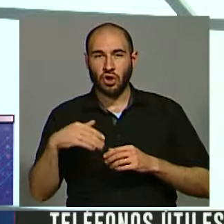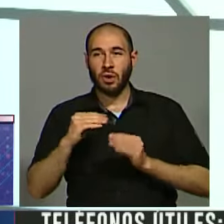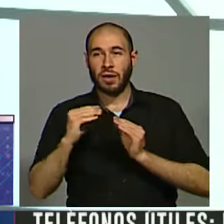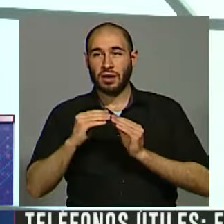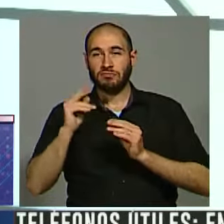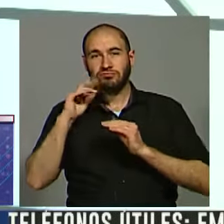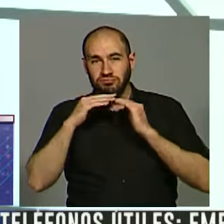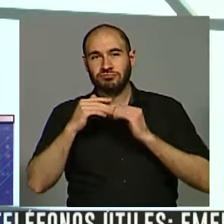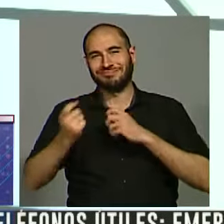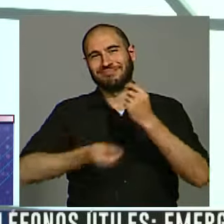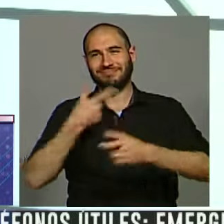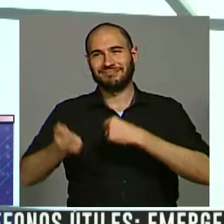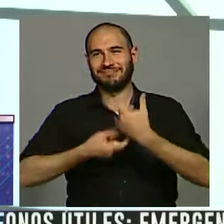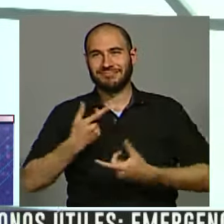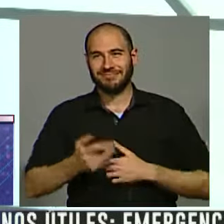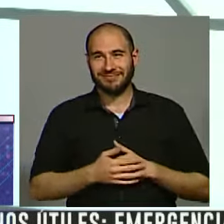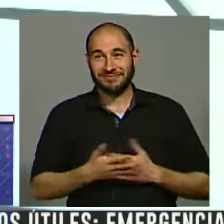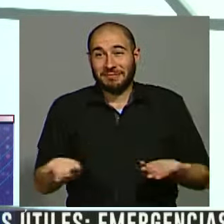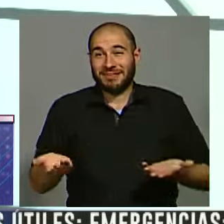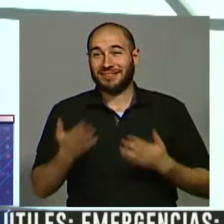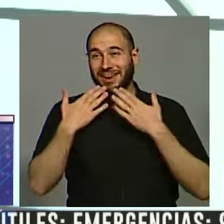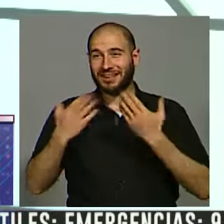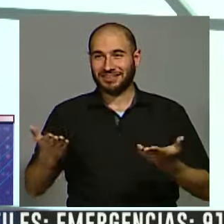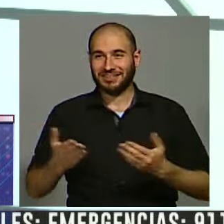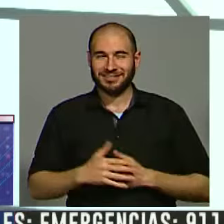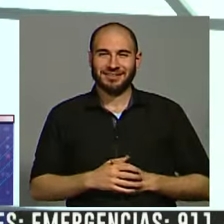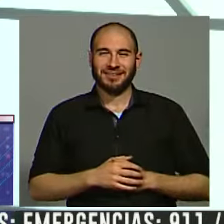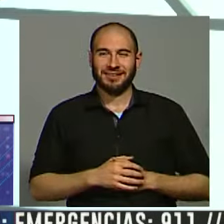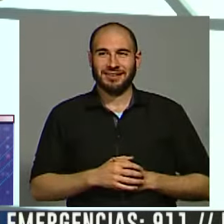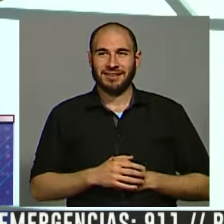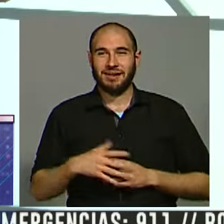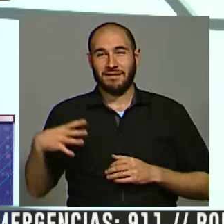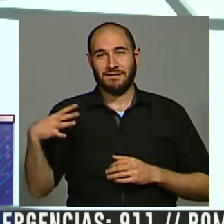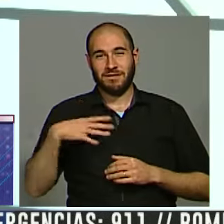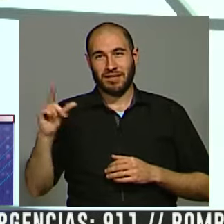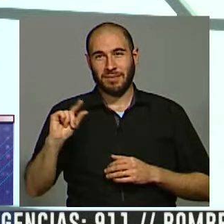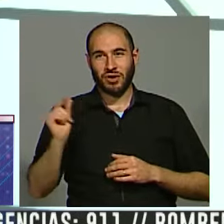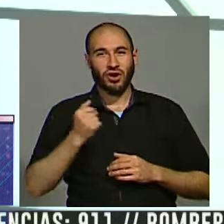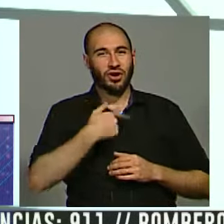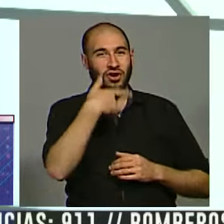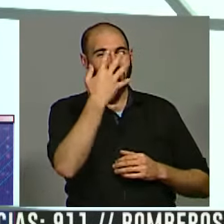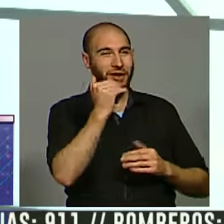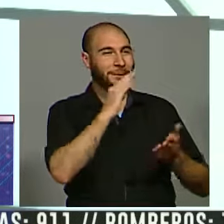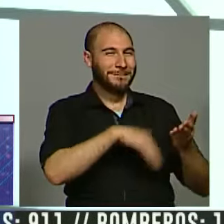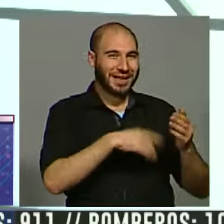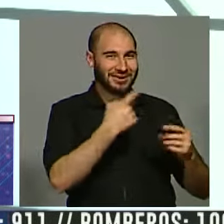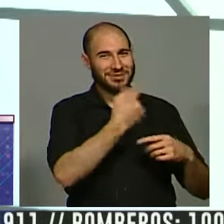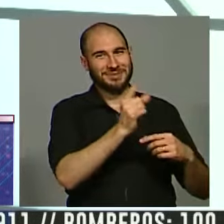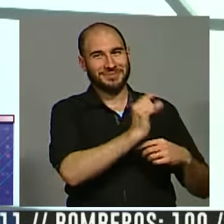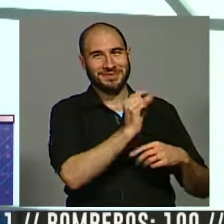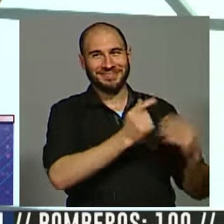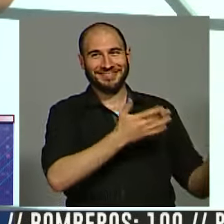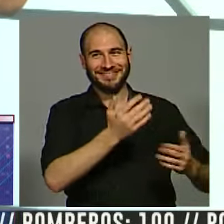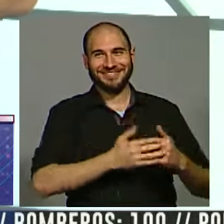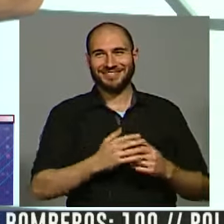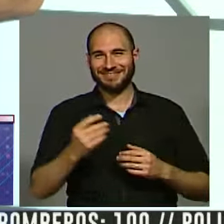ve y se divierte. Bueno, gracias. Vamos a hacer dentro de poco... Por los colores, uno más pálido y el otro no tanto. El